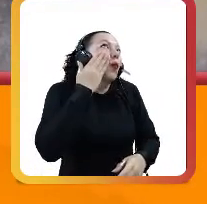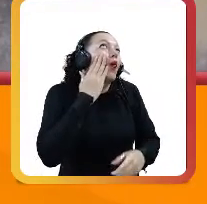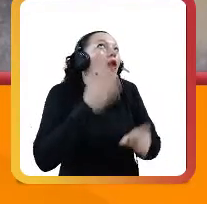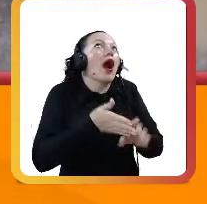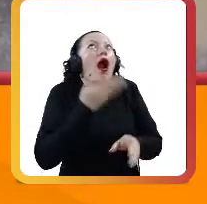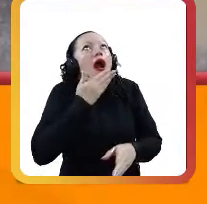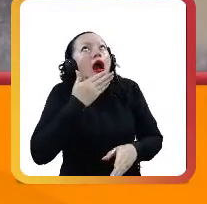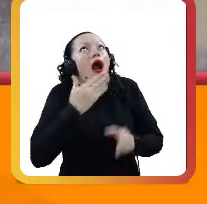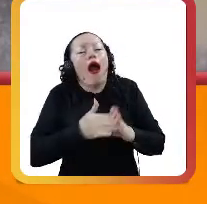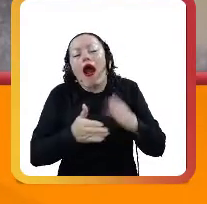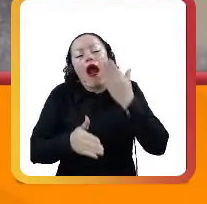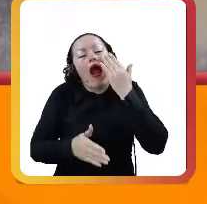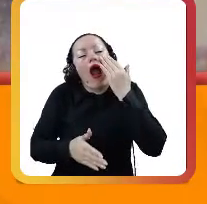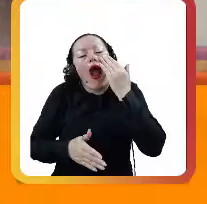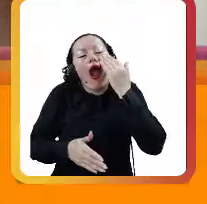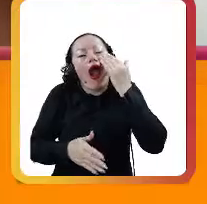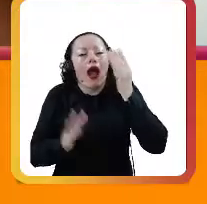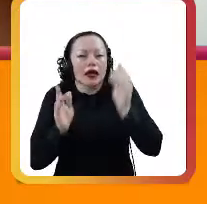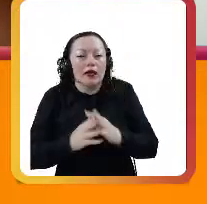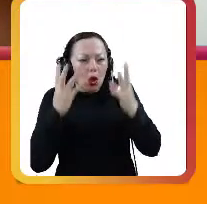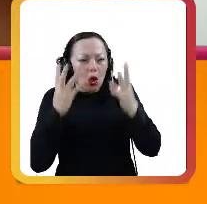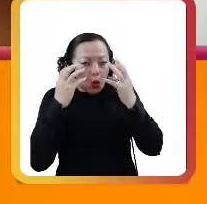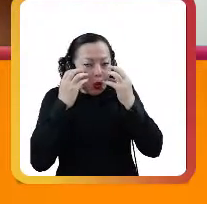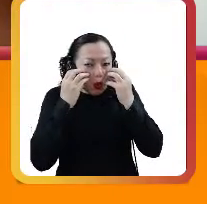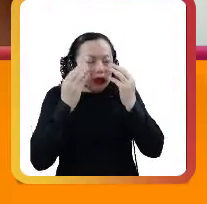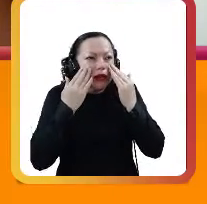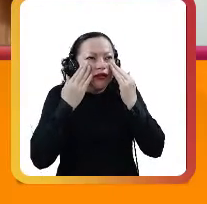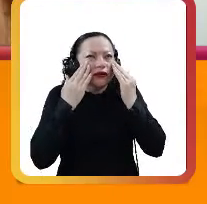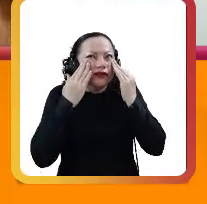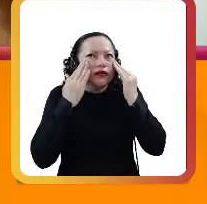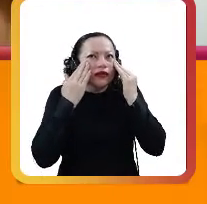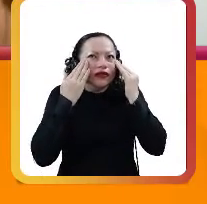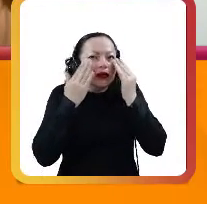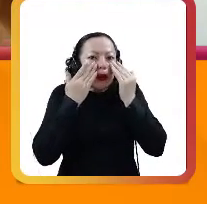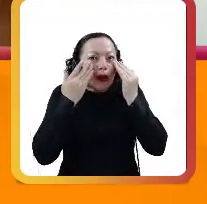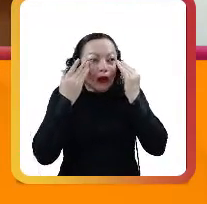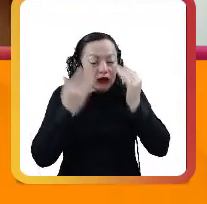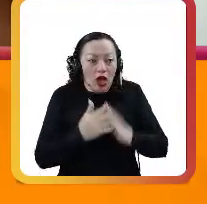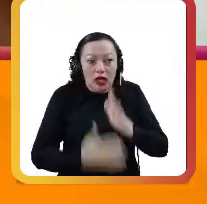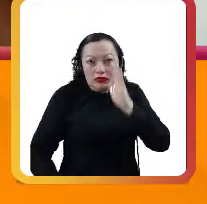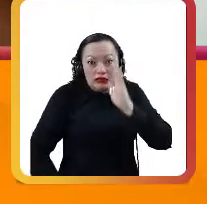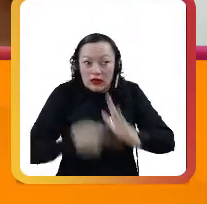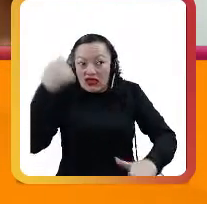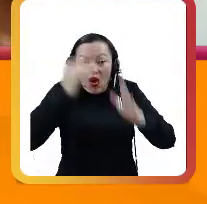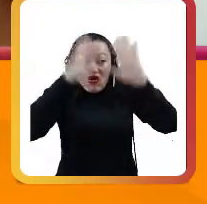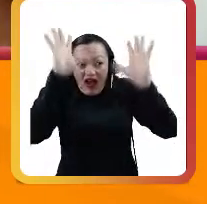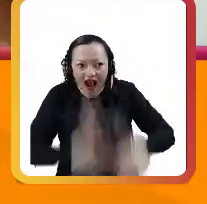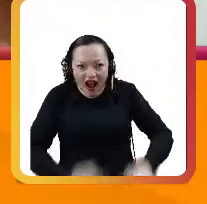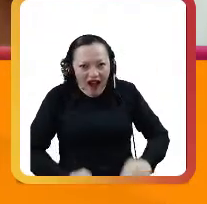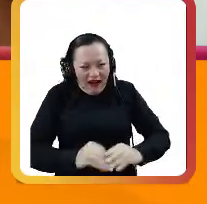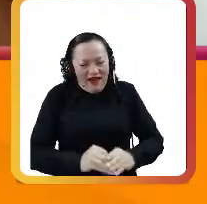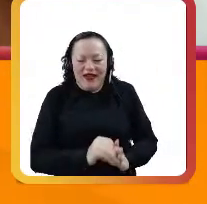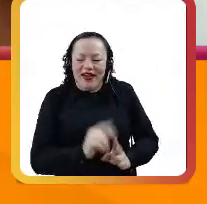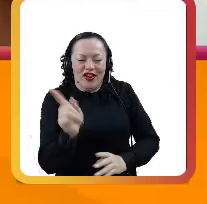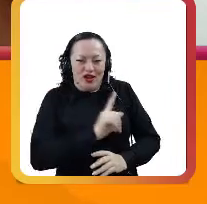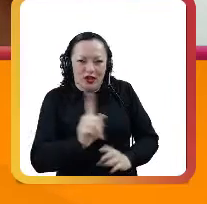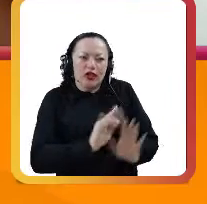para atenuar un poquito las arrugas, para disminuirlas un poquito, no voy a decir no, es que se van a quitar, y ya